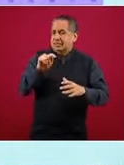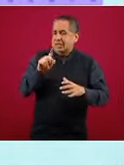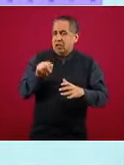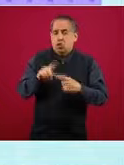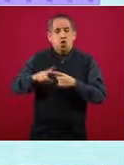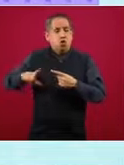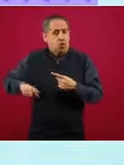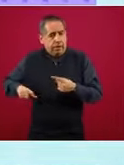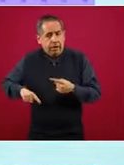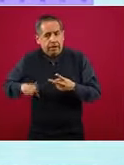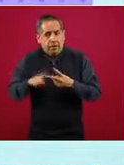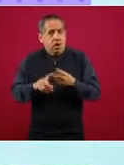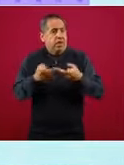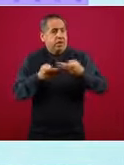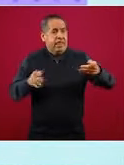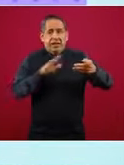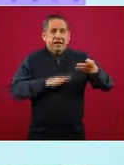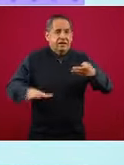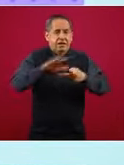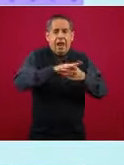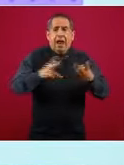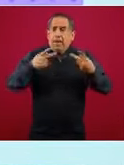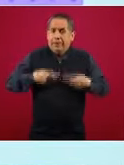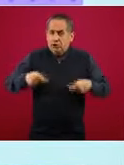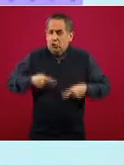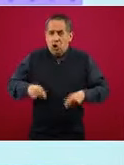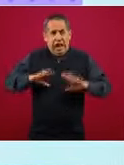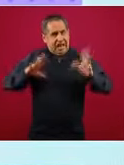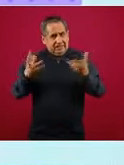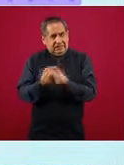el gobierno, el territorio y la población.